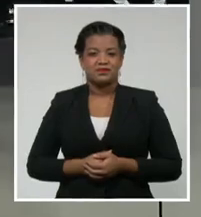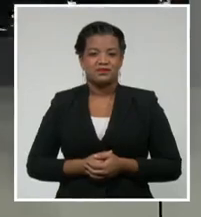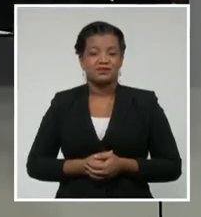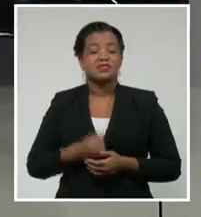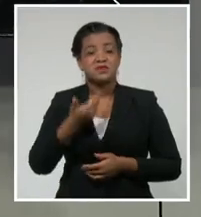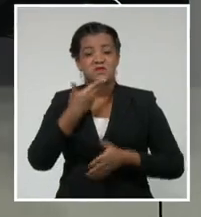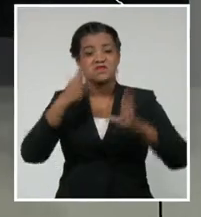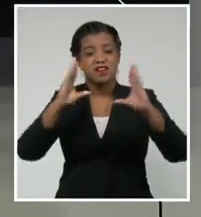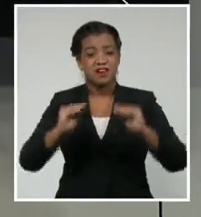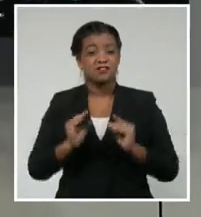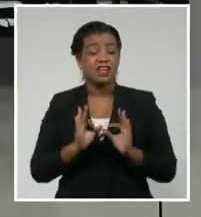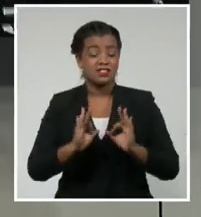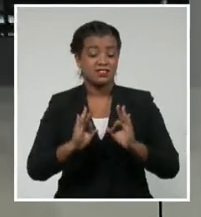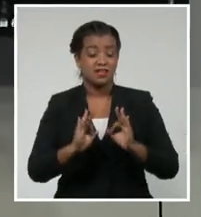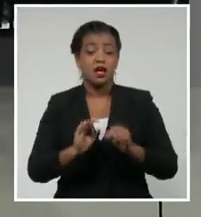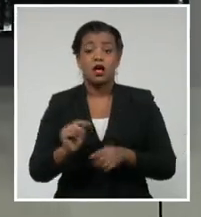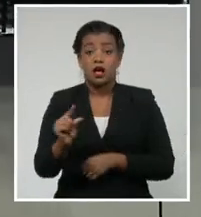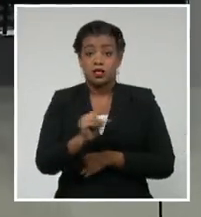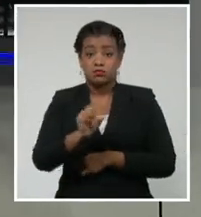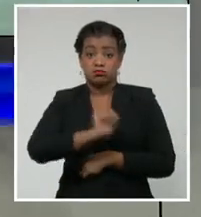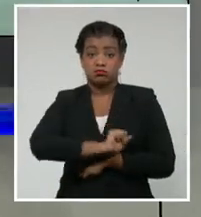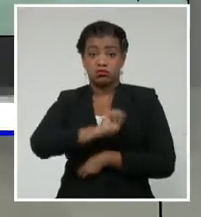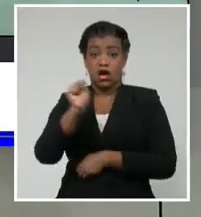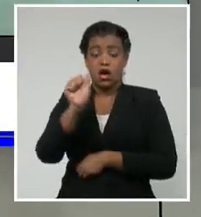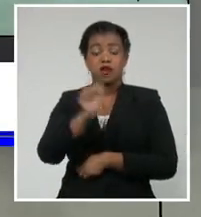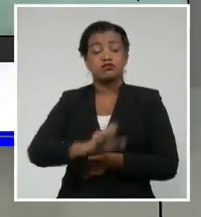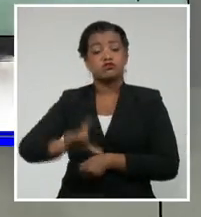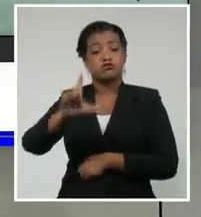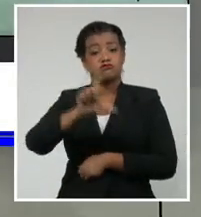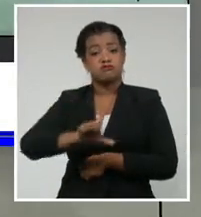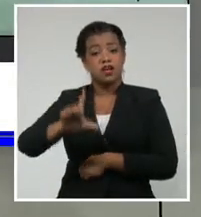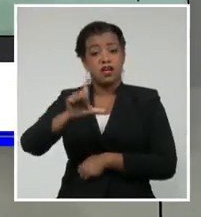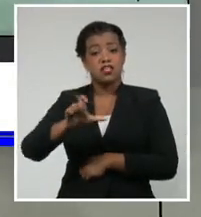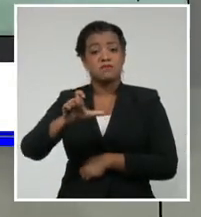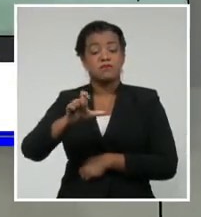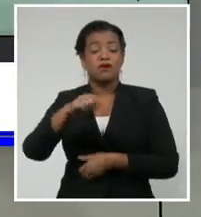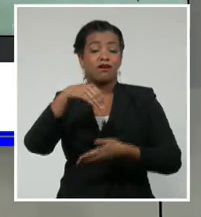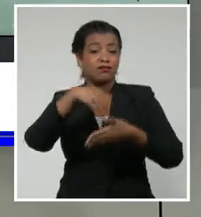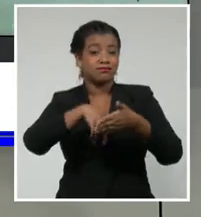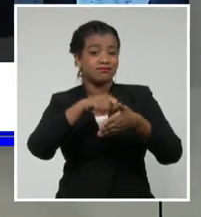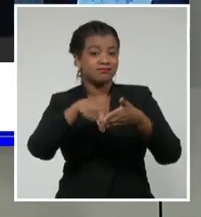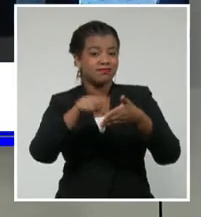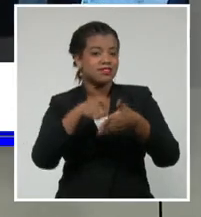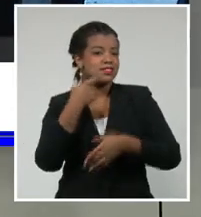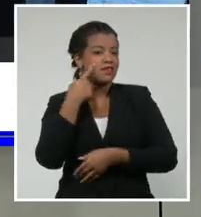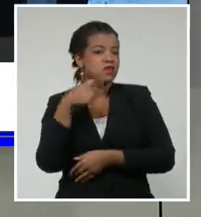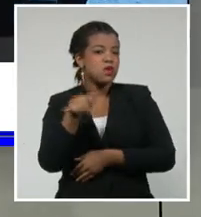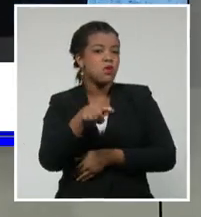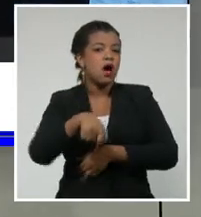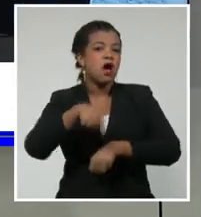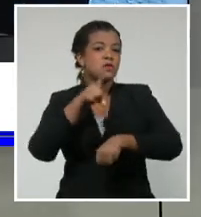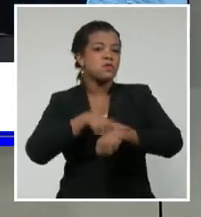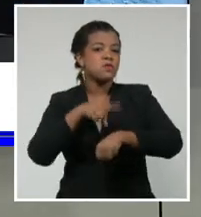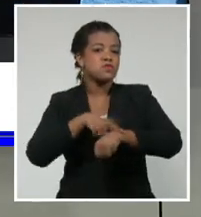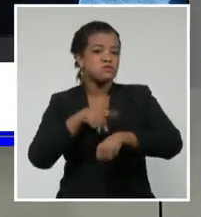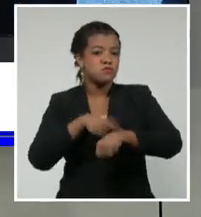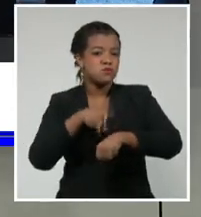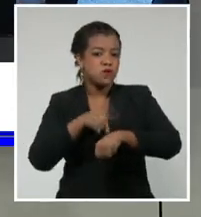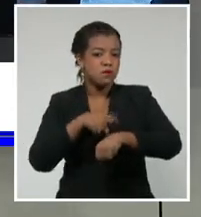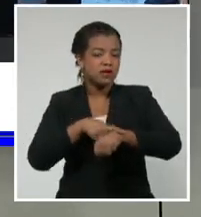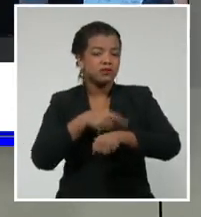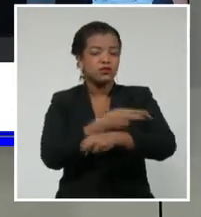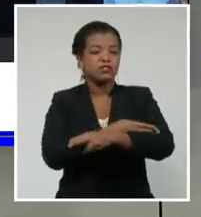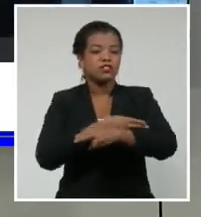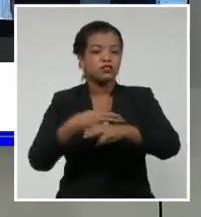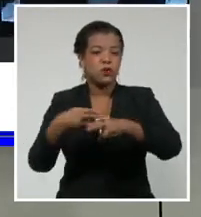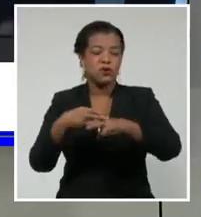la reciente victoria electoral del movimiento al socialismo más en las urnas parece ser por el momento una de las pocas historias con final feliz